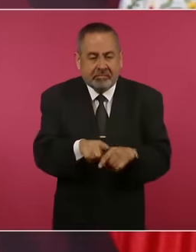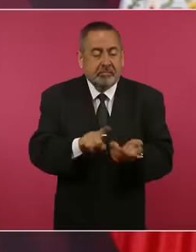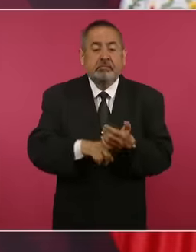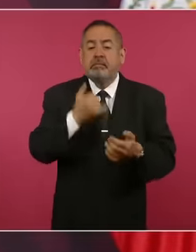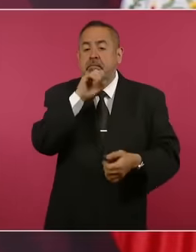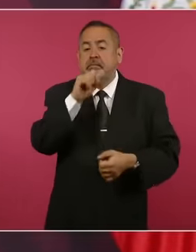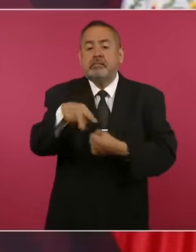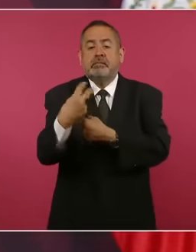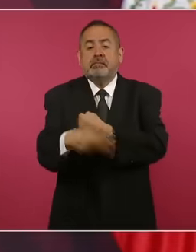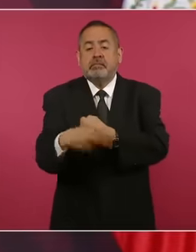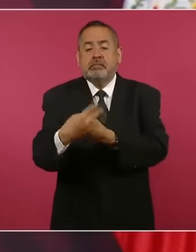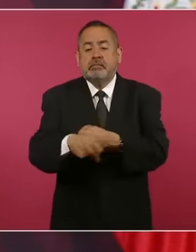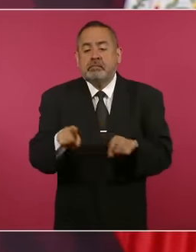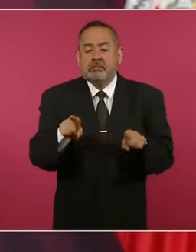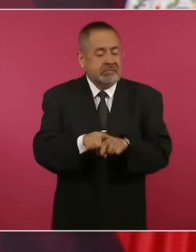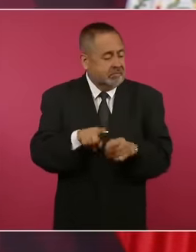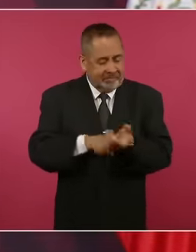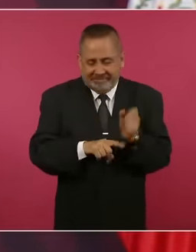Entonces,